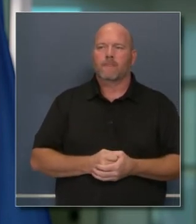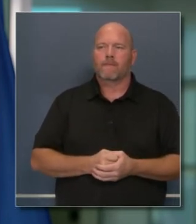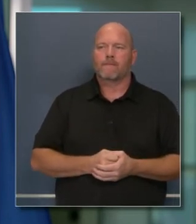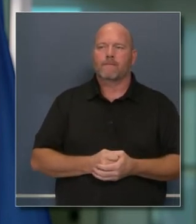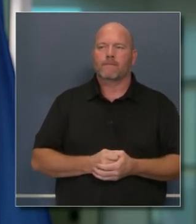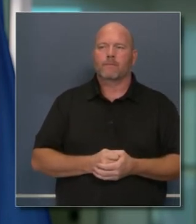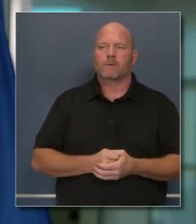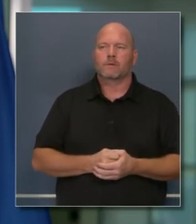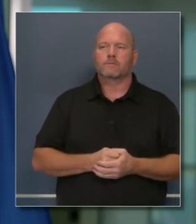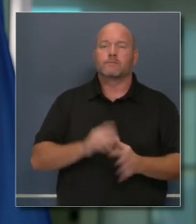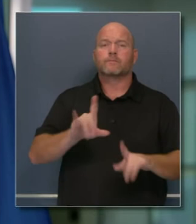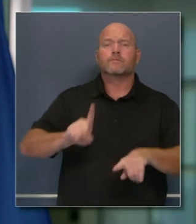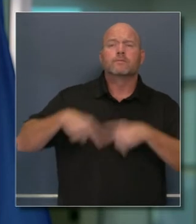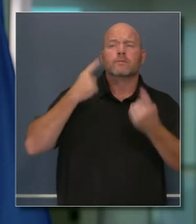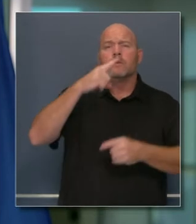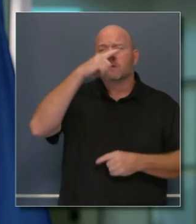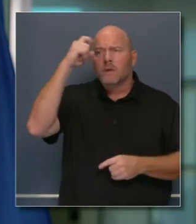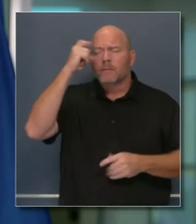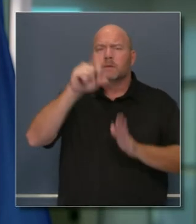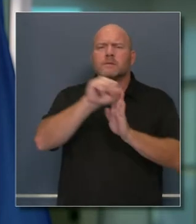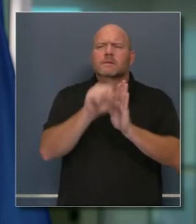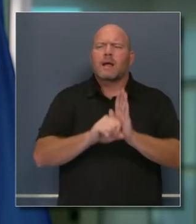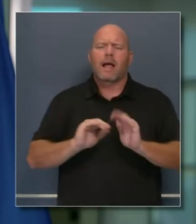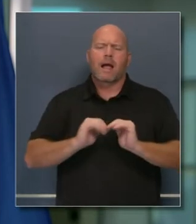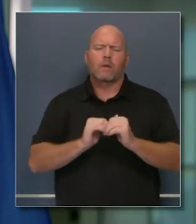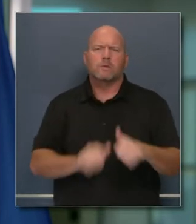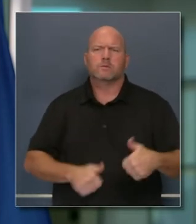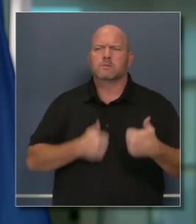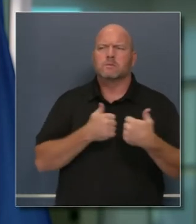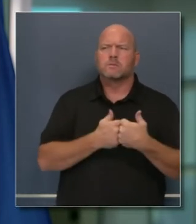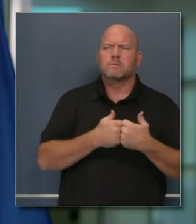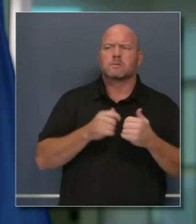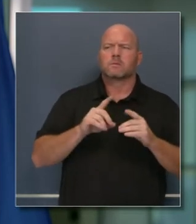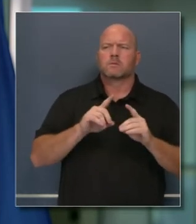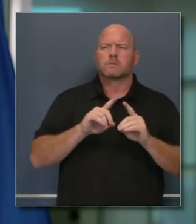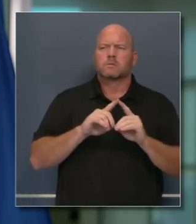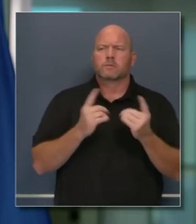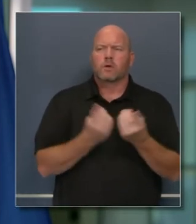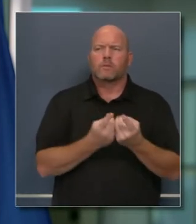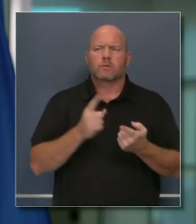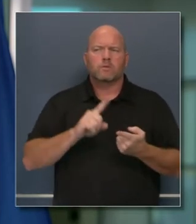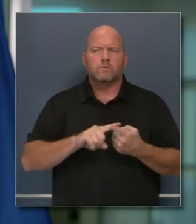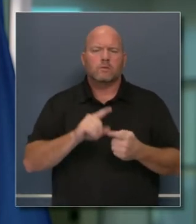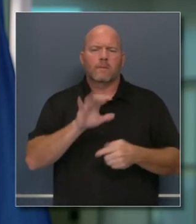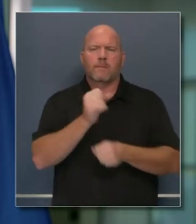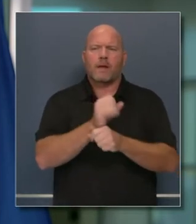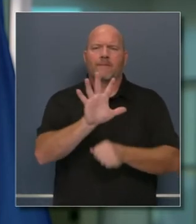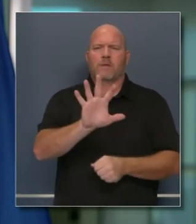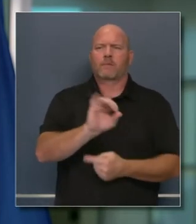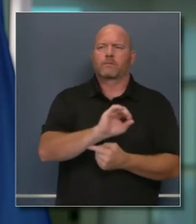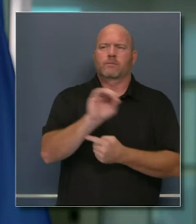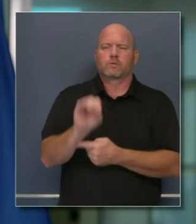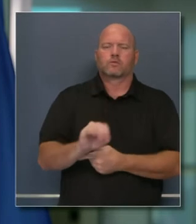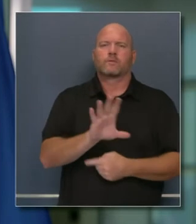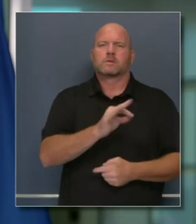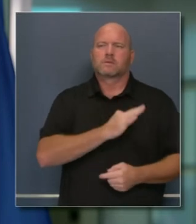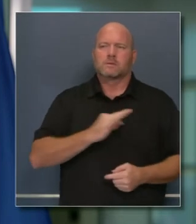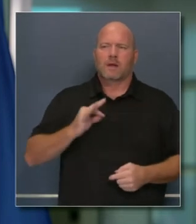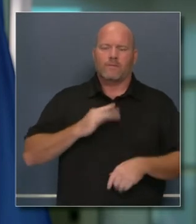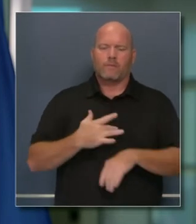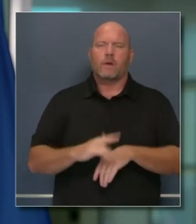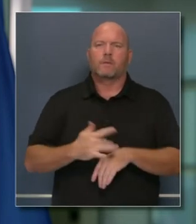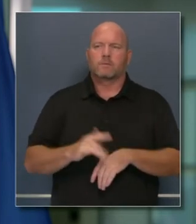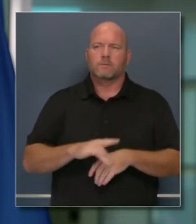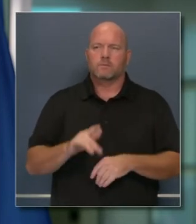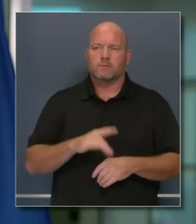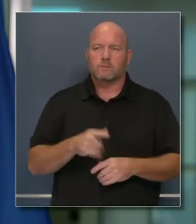Gobernador, o sea, me gustaría saber si usted ha pedido a las agencias del estado